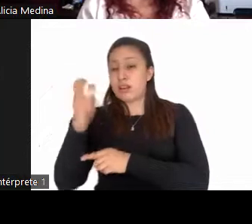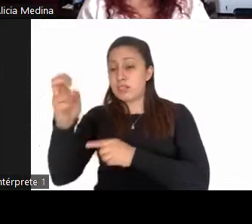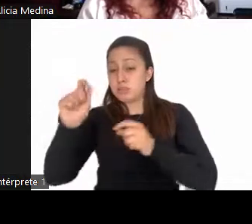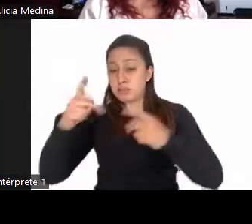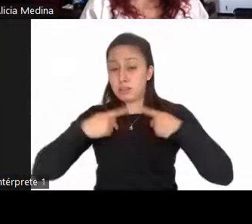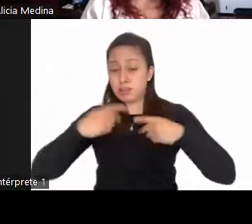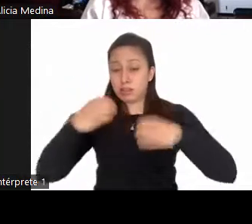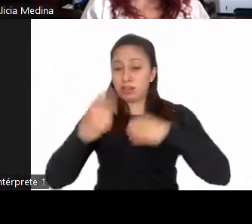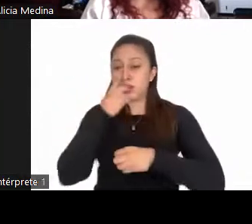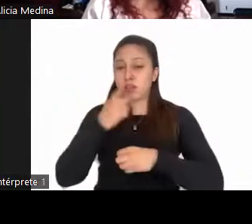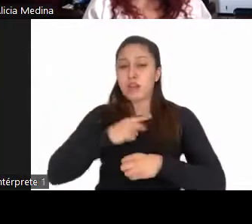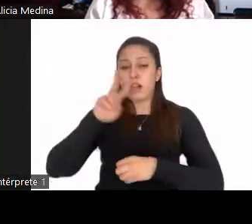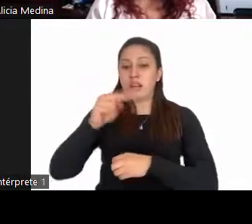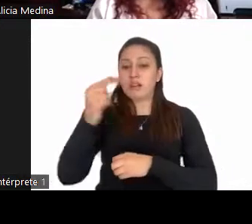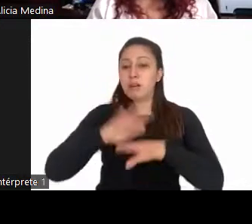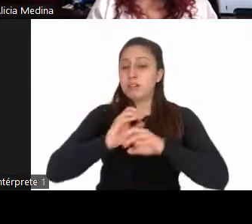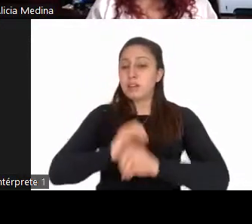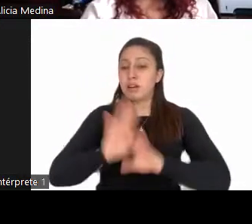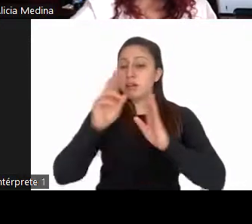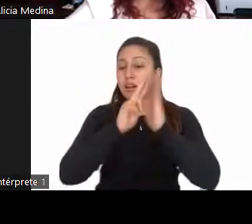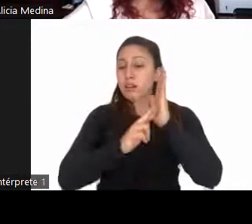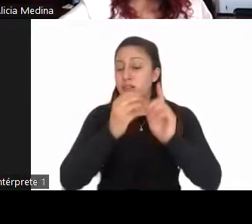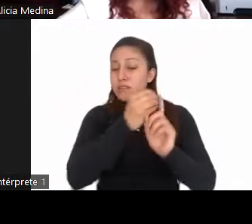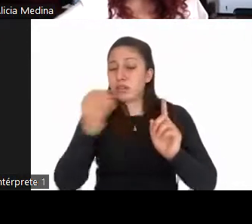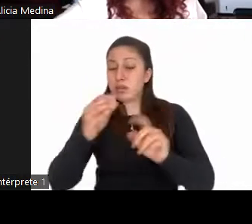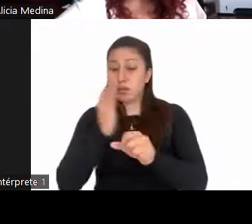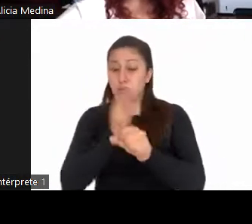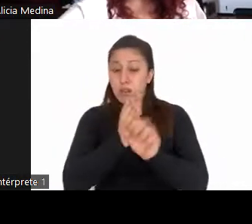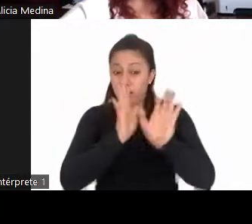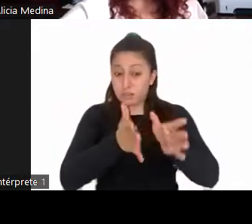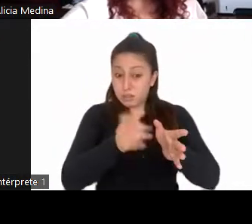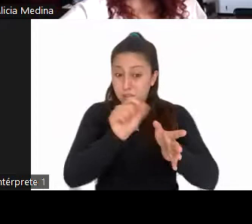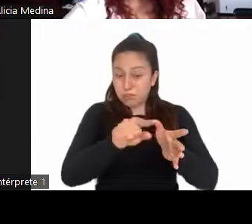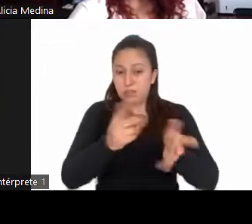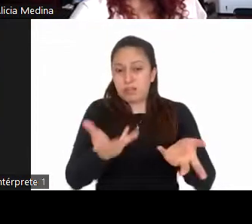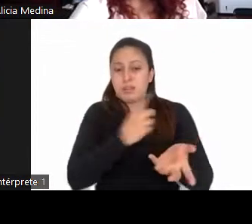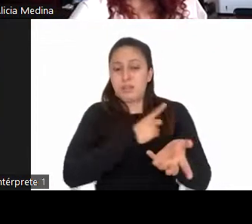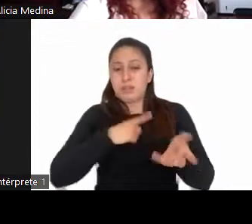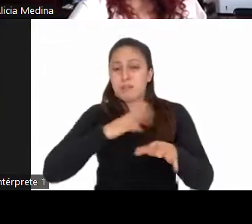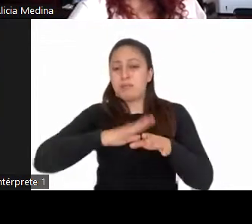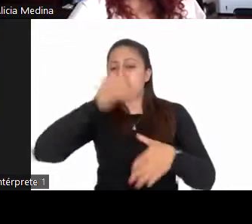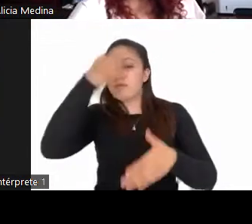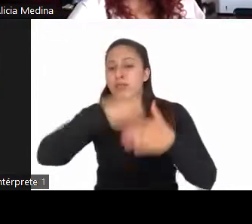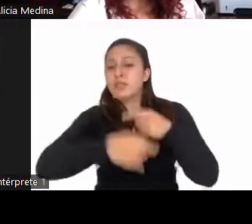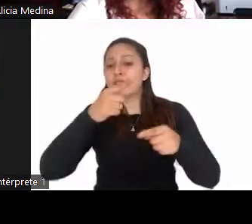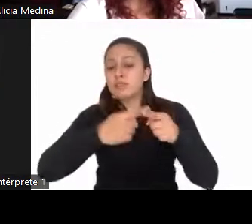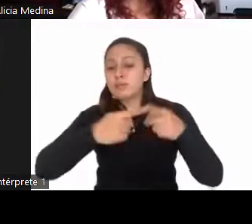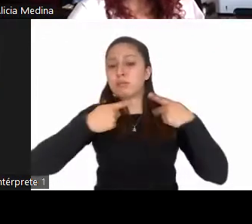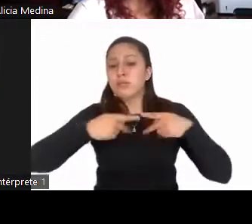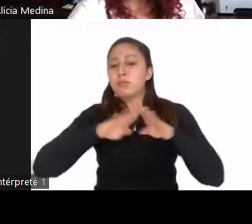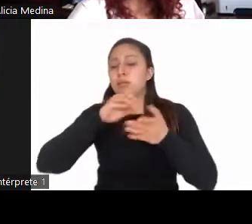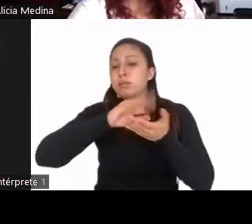Necesitamos claridad de la norma, porque como está actualmente se requiere forzosamente que se exhiba un convenio,